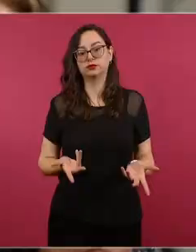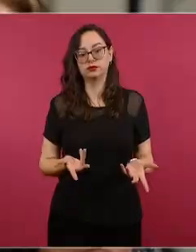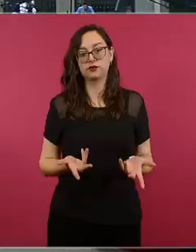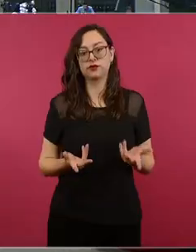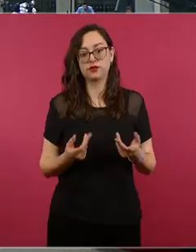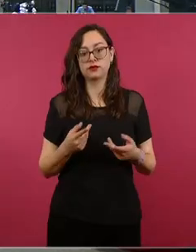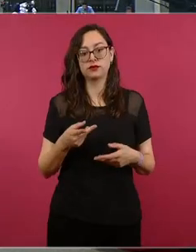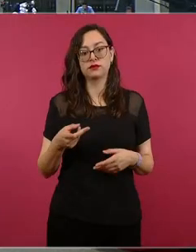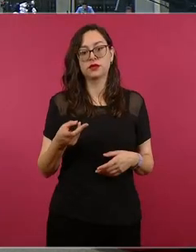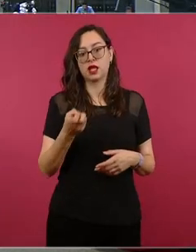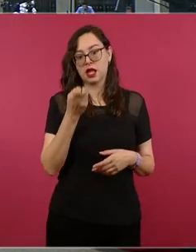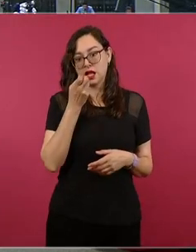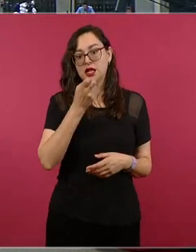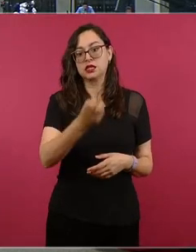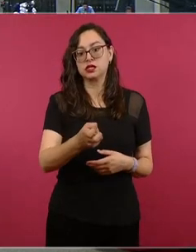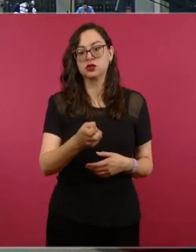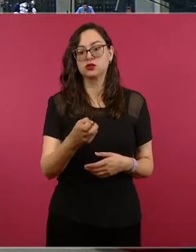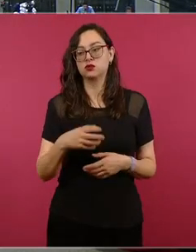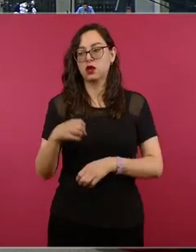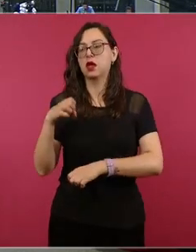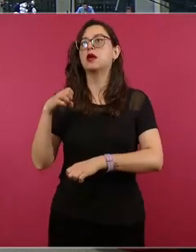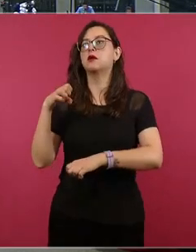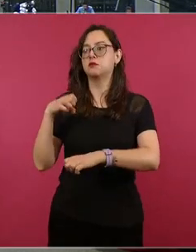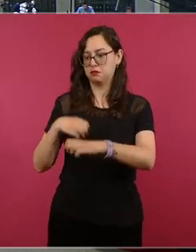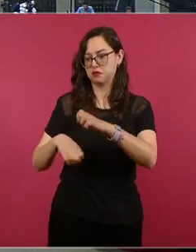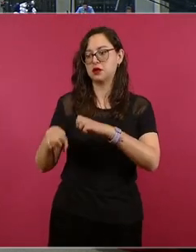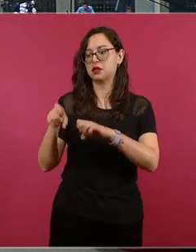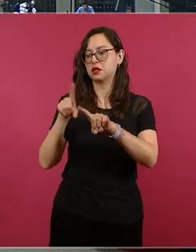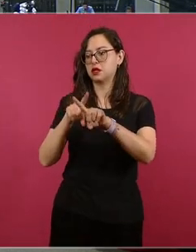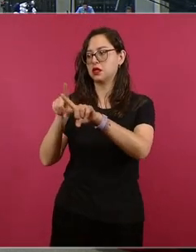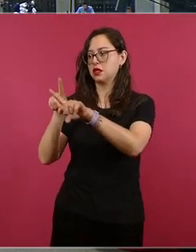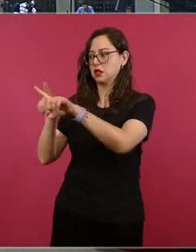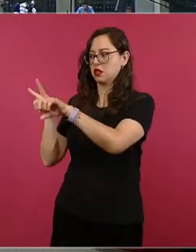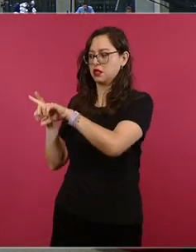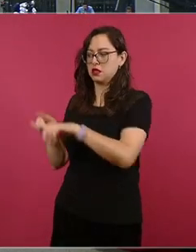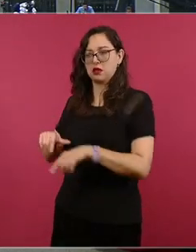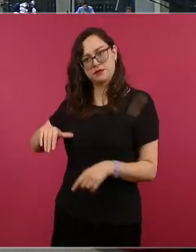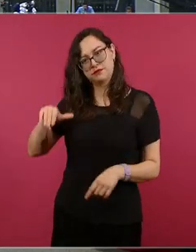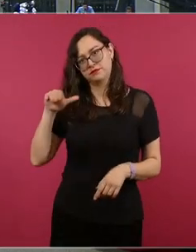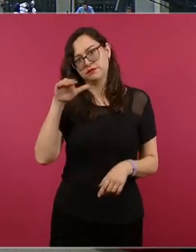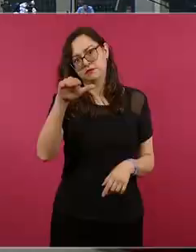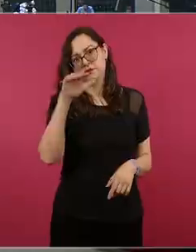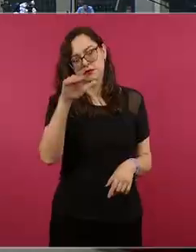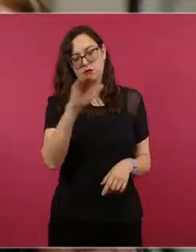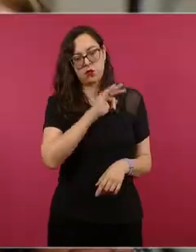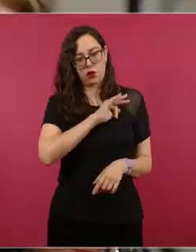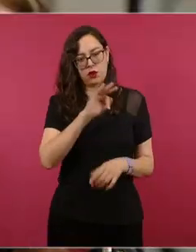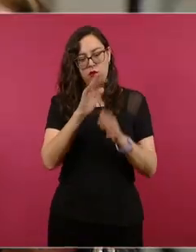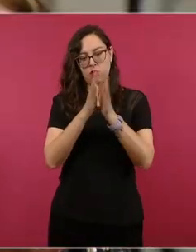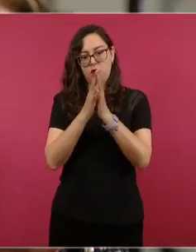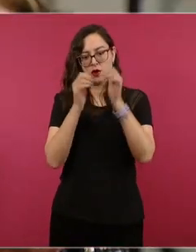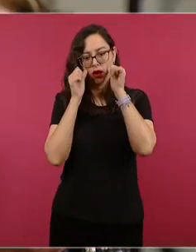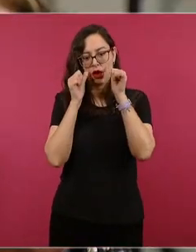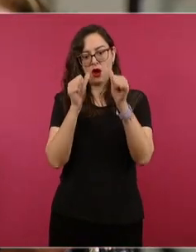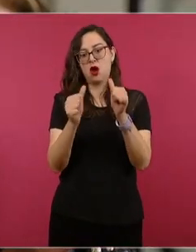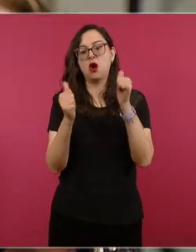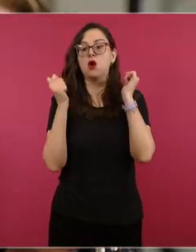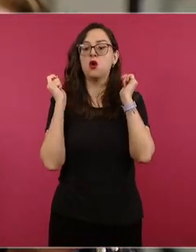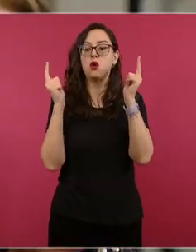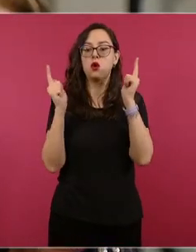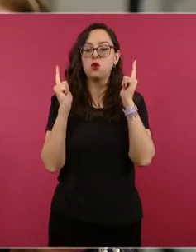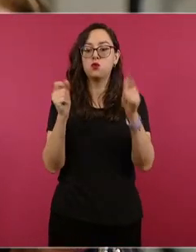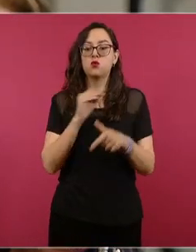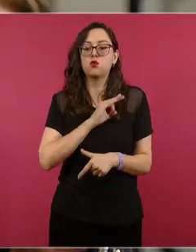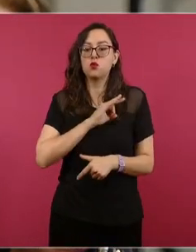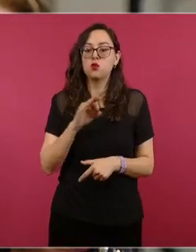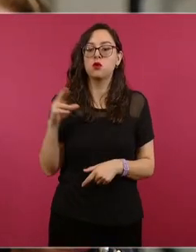eso estos empresarios, señor, se han sumado a pedirle nuevamente su intervención para poder evitar estas prácticas. Esperamos, señor presidente, su